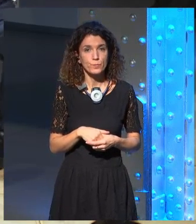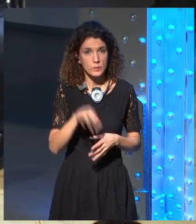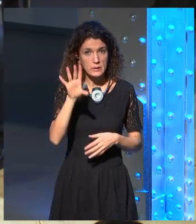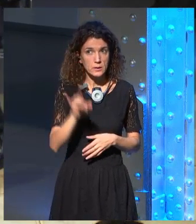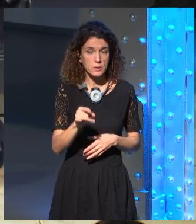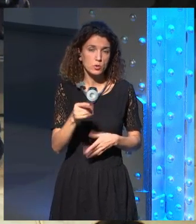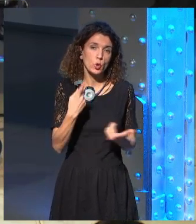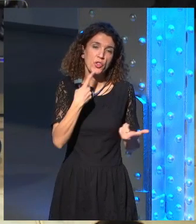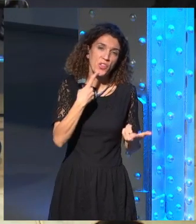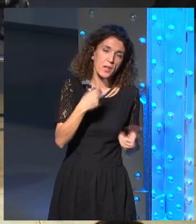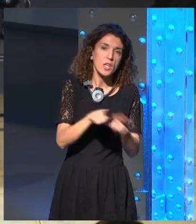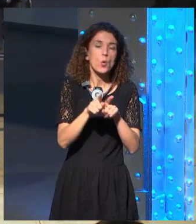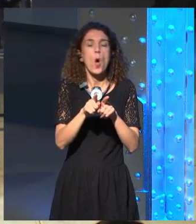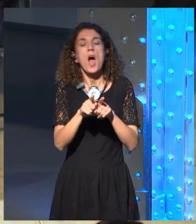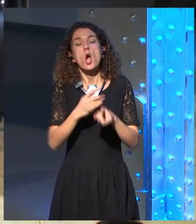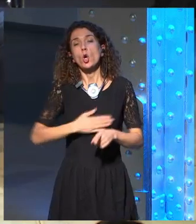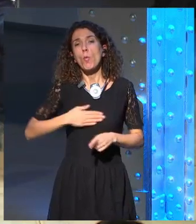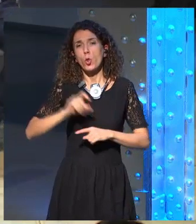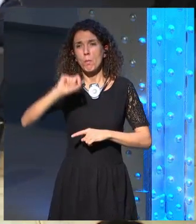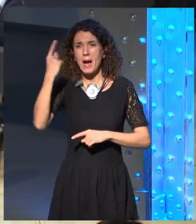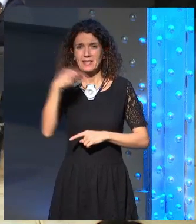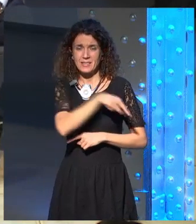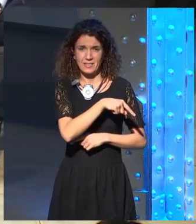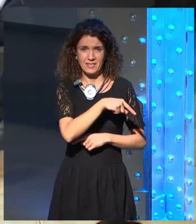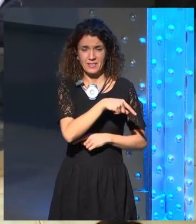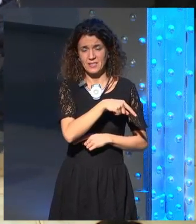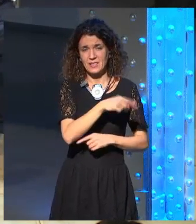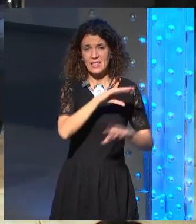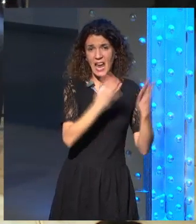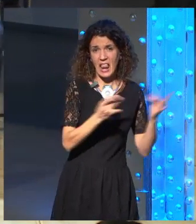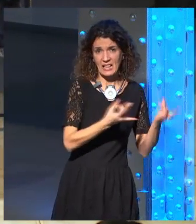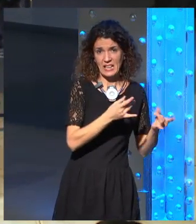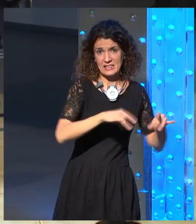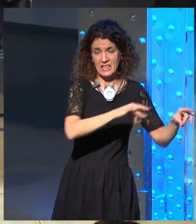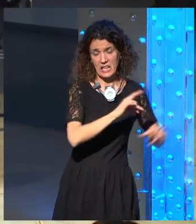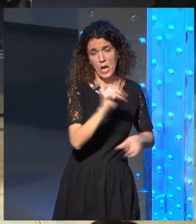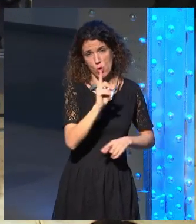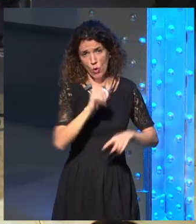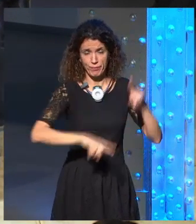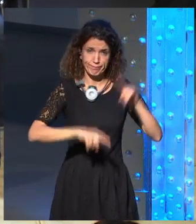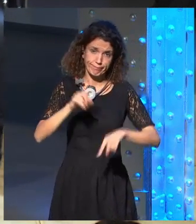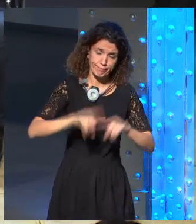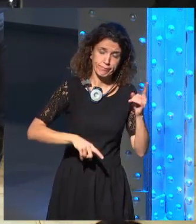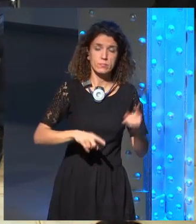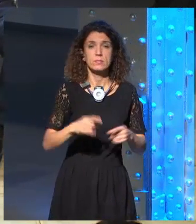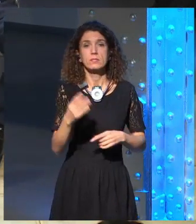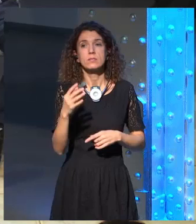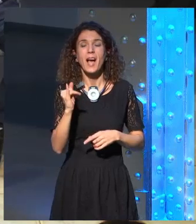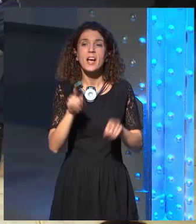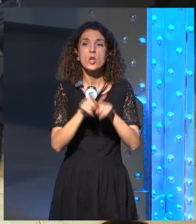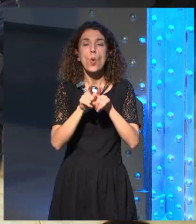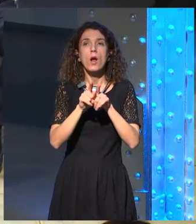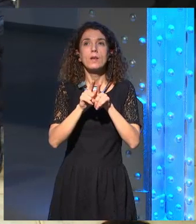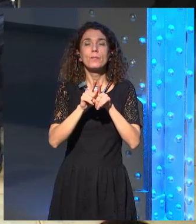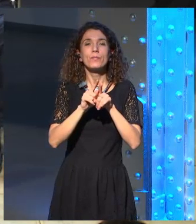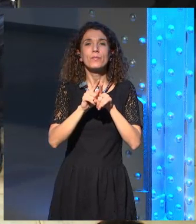Sí, bueno, yo no diría que es más cómodo que en la Tierra, la verdad. Yo creo que hay una mala